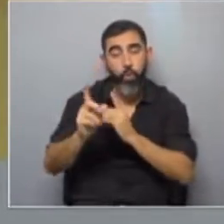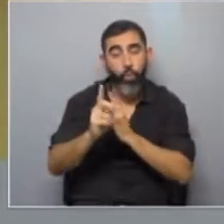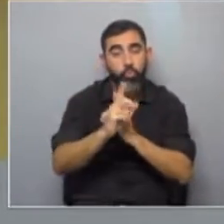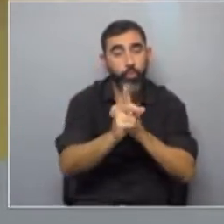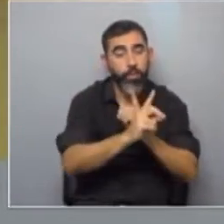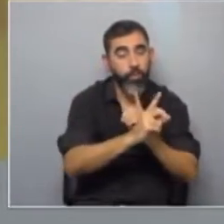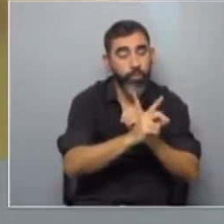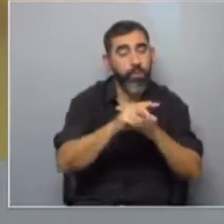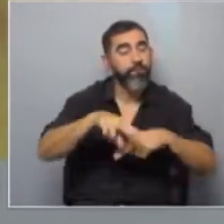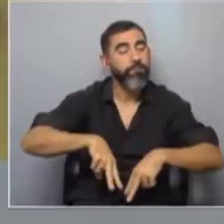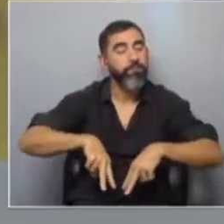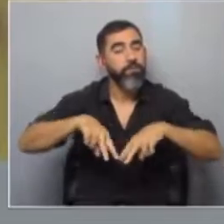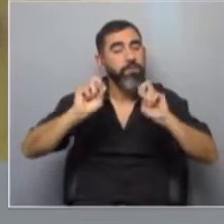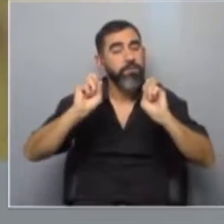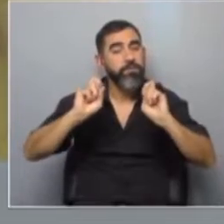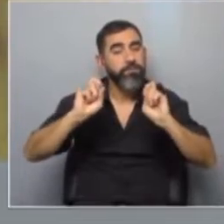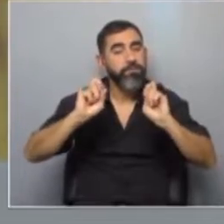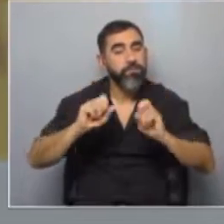donde estudian principalmente, bueno,